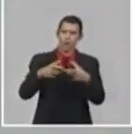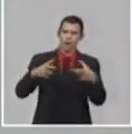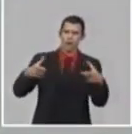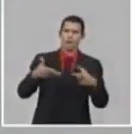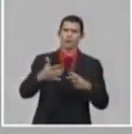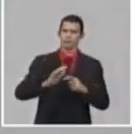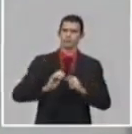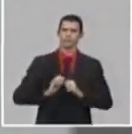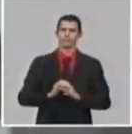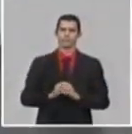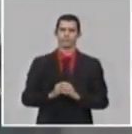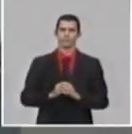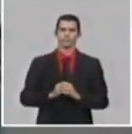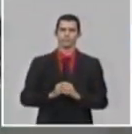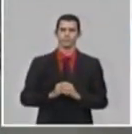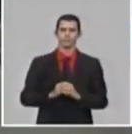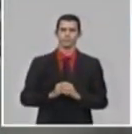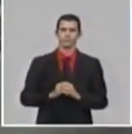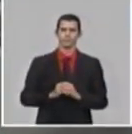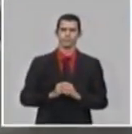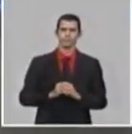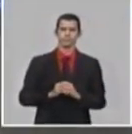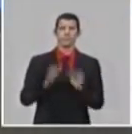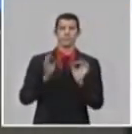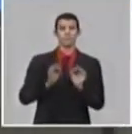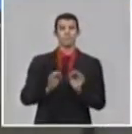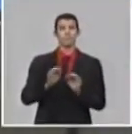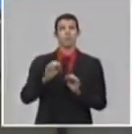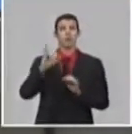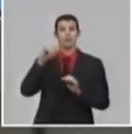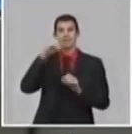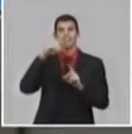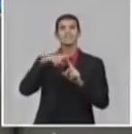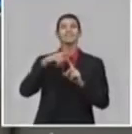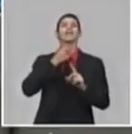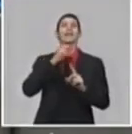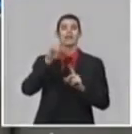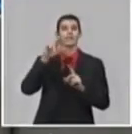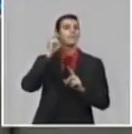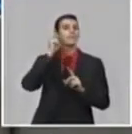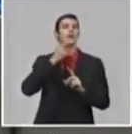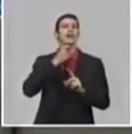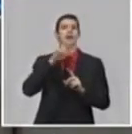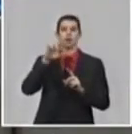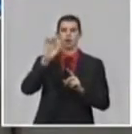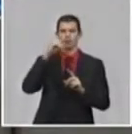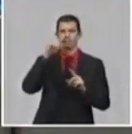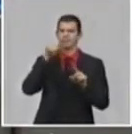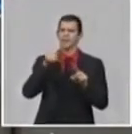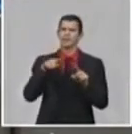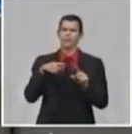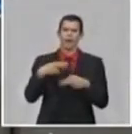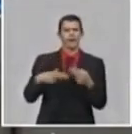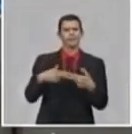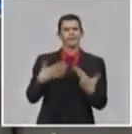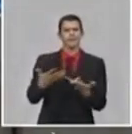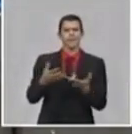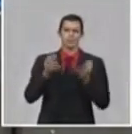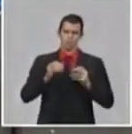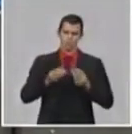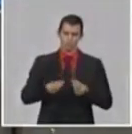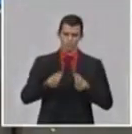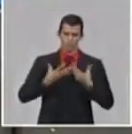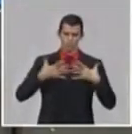mecanismos de inhibición, la replicación viral. Ya existía en otras epidemias anteriores